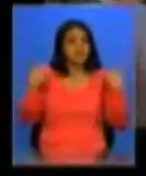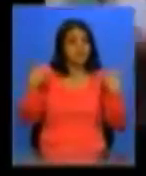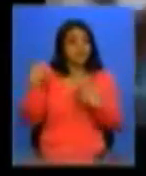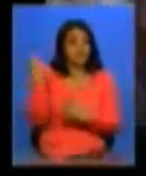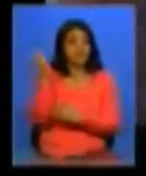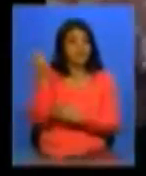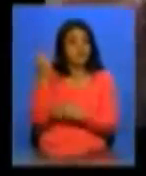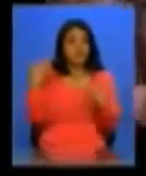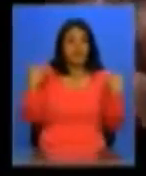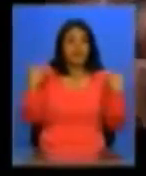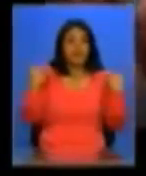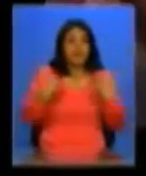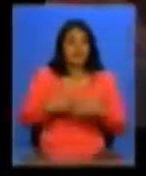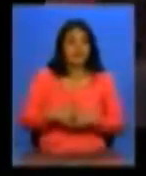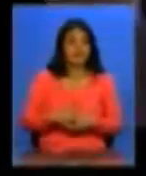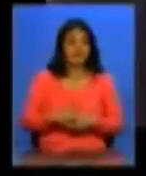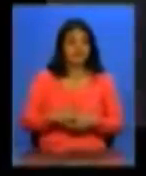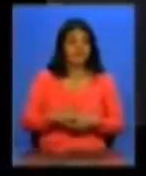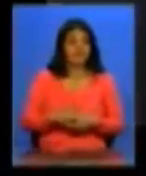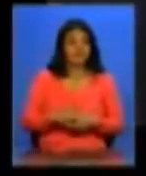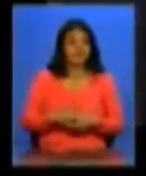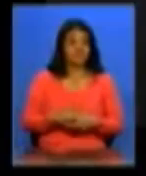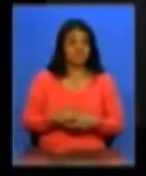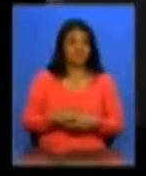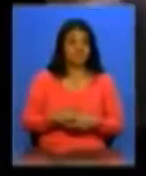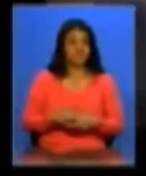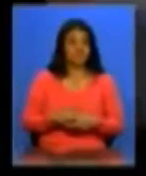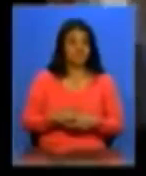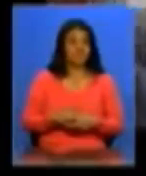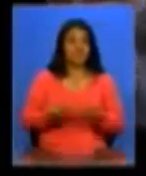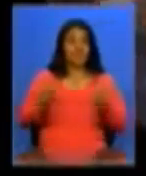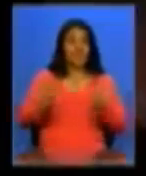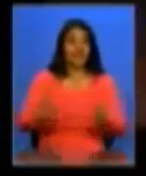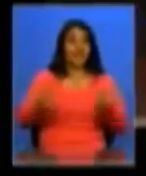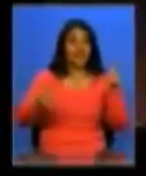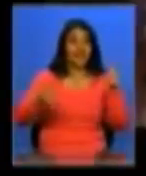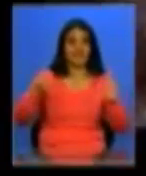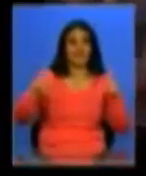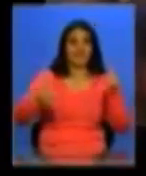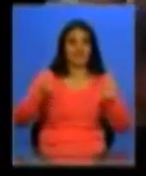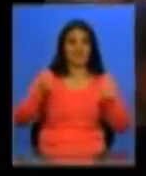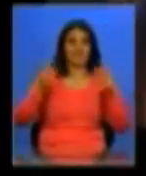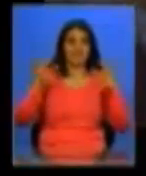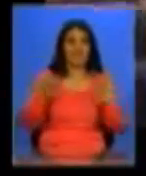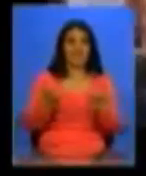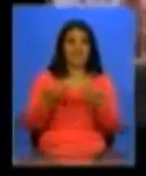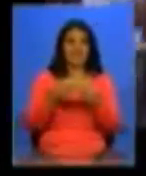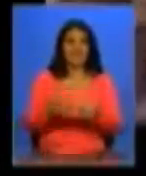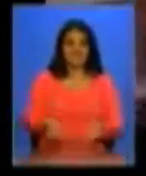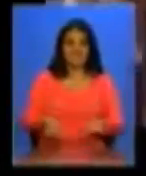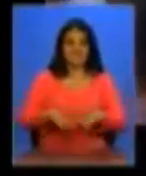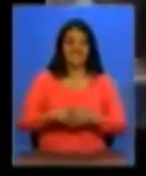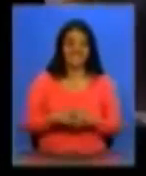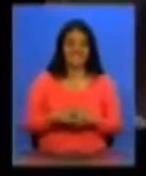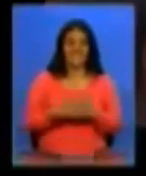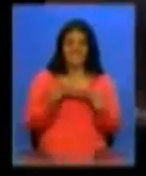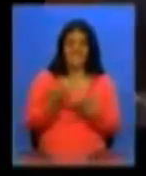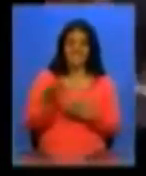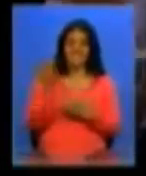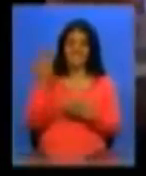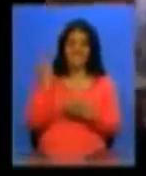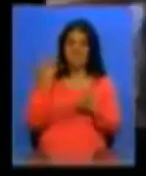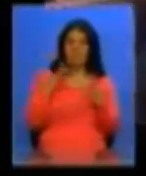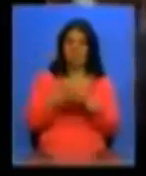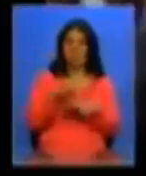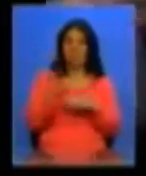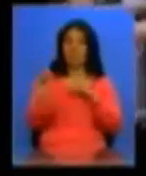mejor respuesta a esos candidatos que nos quieren llevar a la mediocridad del pasado. Y que quieren asustar